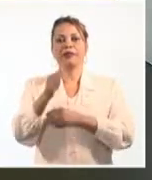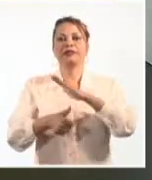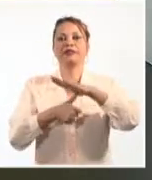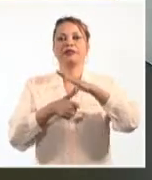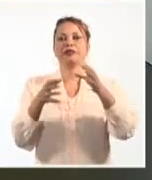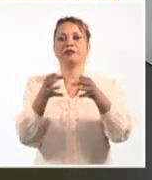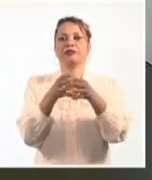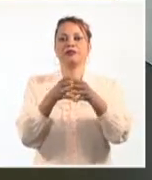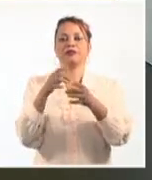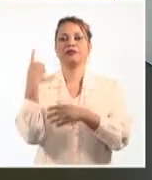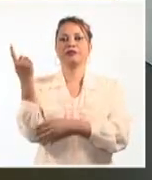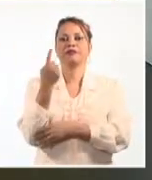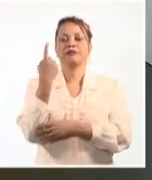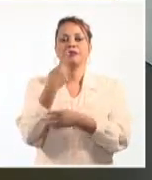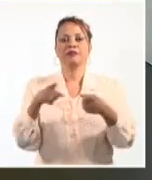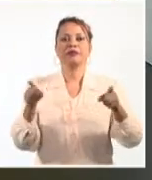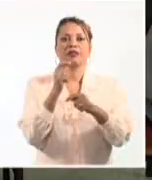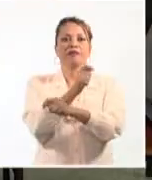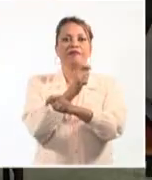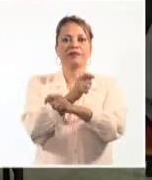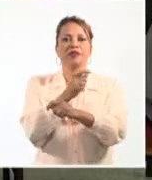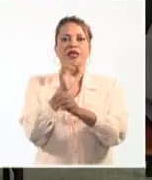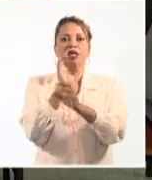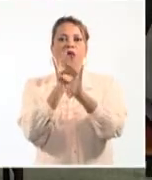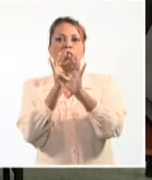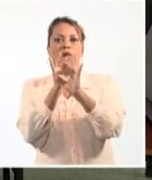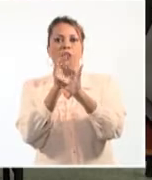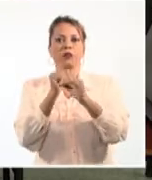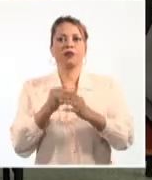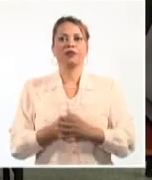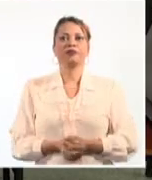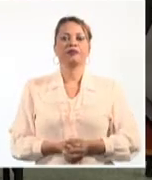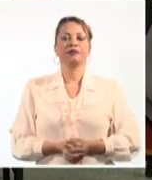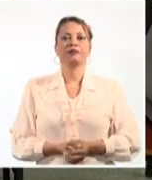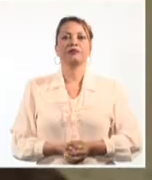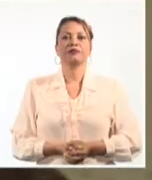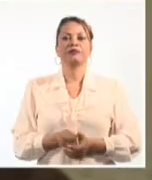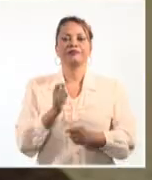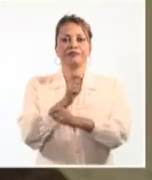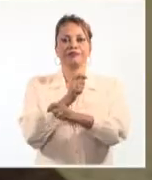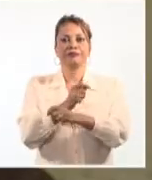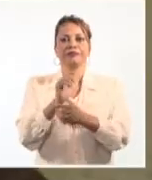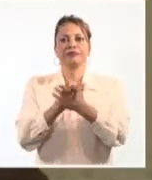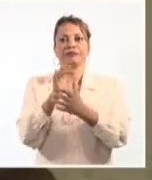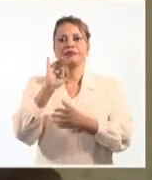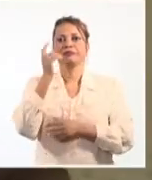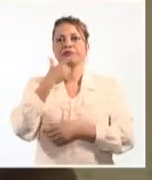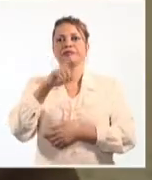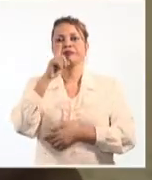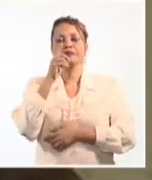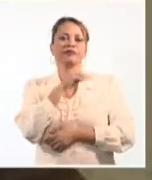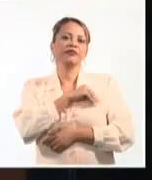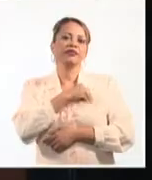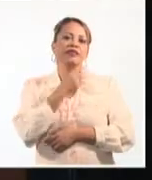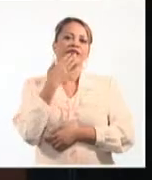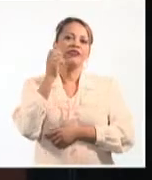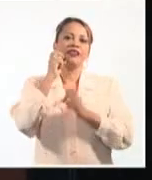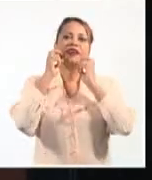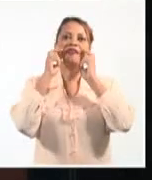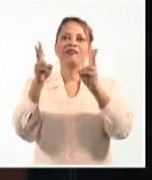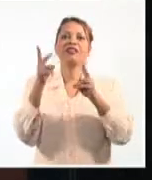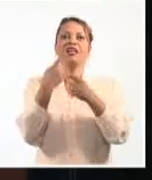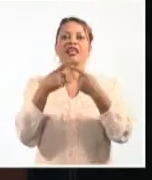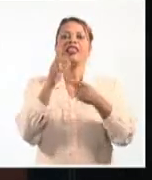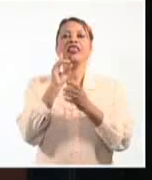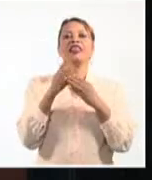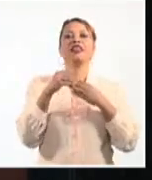la Enseñanza del Solfeo. Veamos. La maestra Miriam Lai siente que la vida la premió con el don de la música